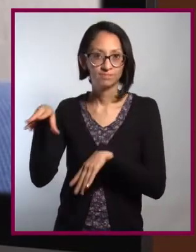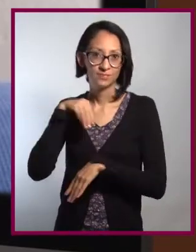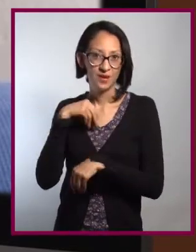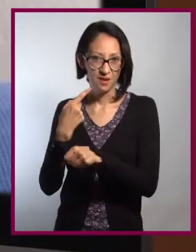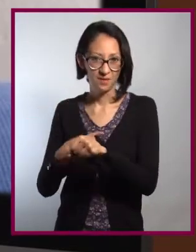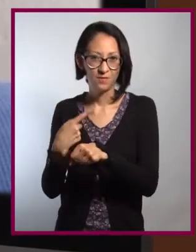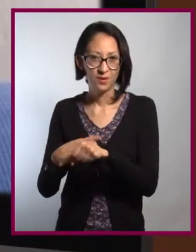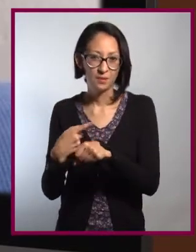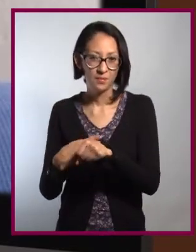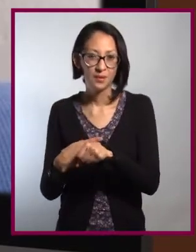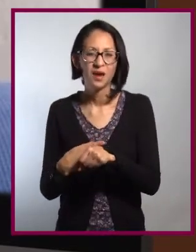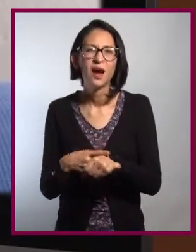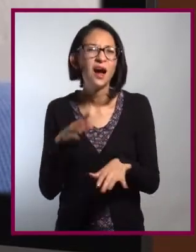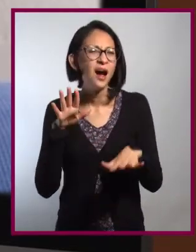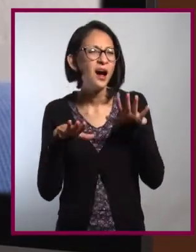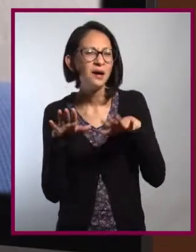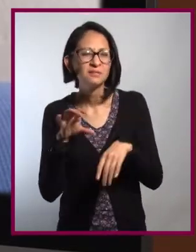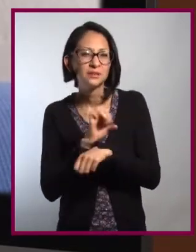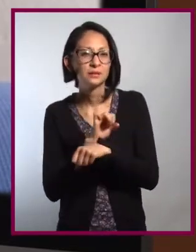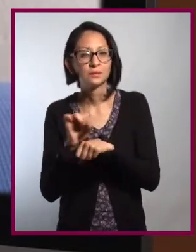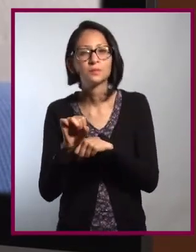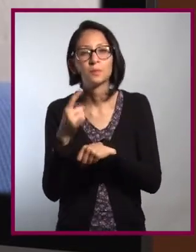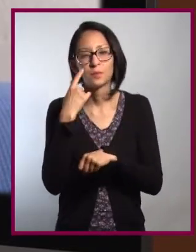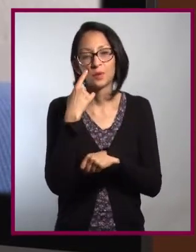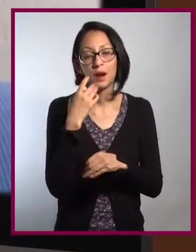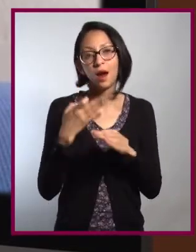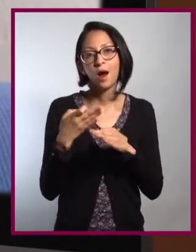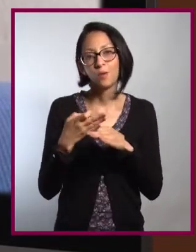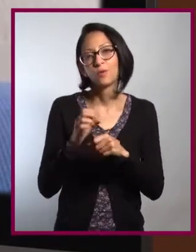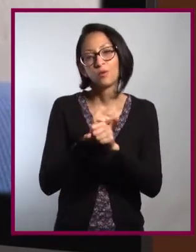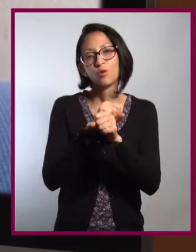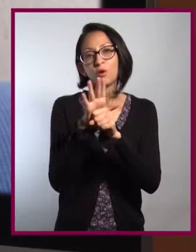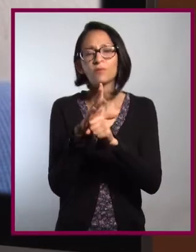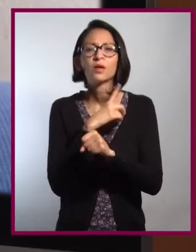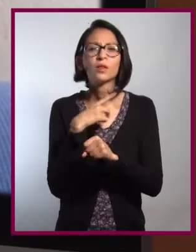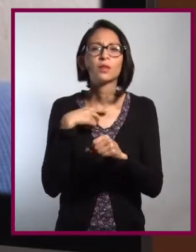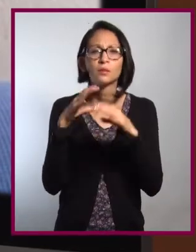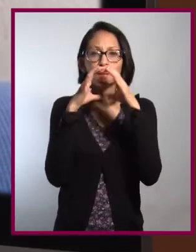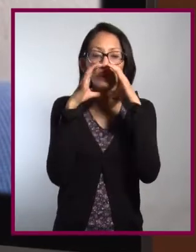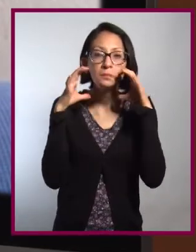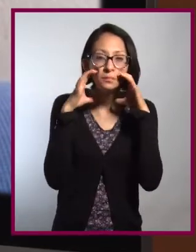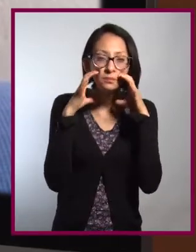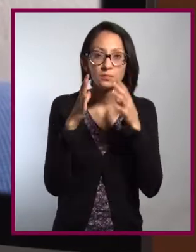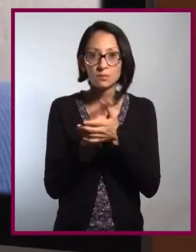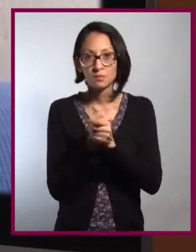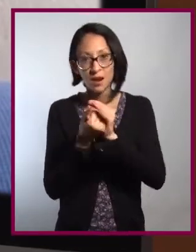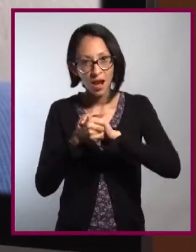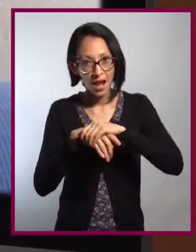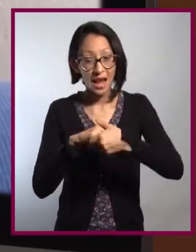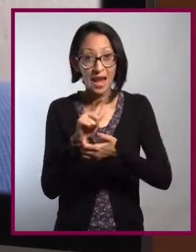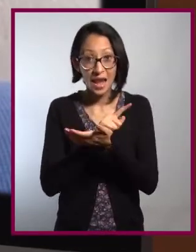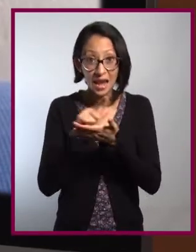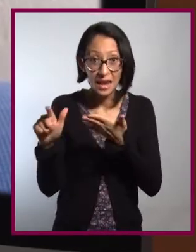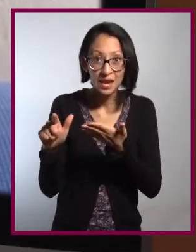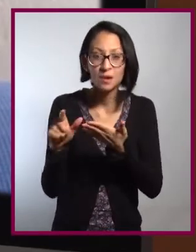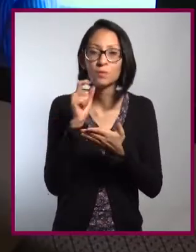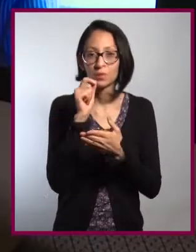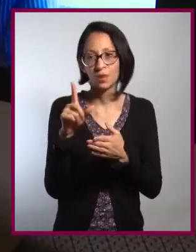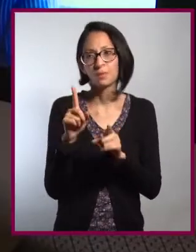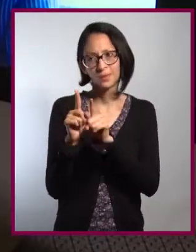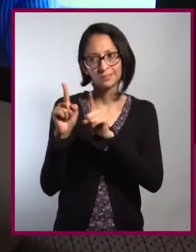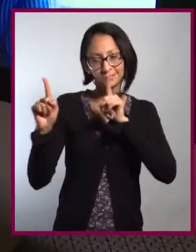desde medidas tan sencillas, ahora que está de moda el COVID, como usar cubrebocas, realizar la higiene de manos, llevar a cabo el distanciamiento